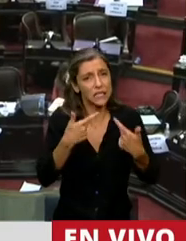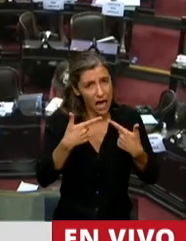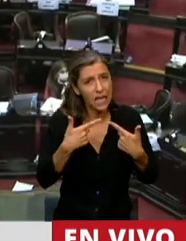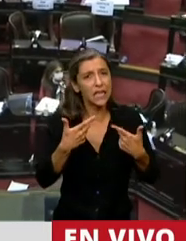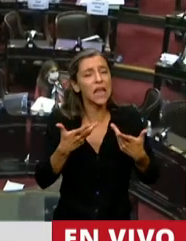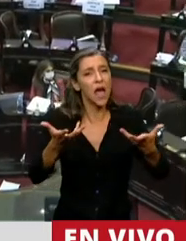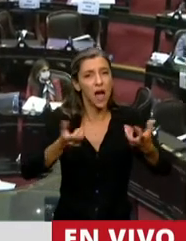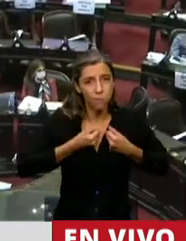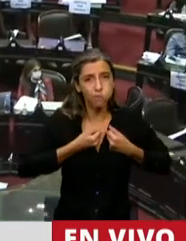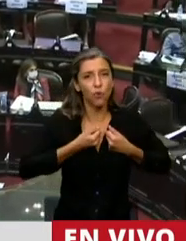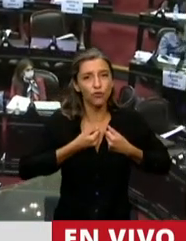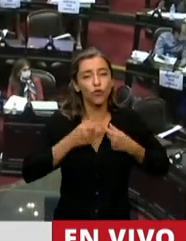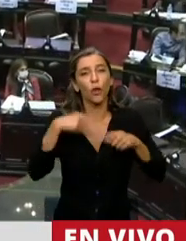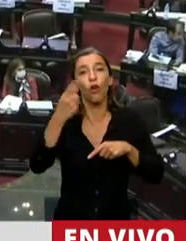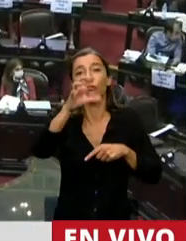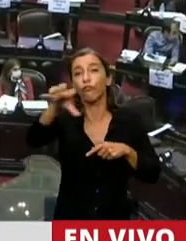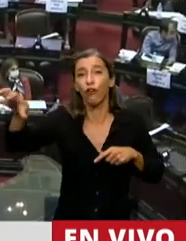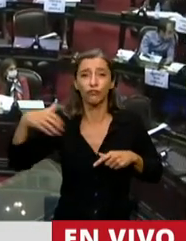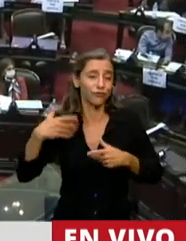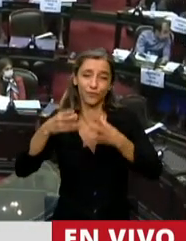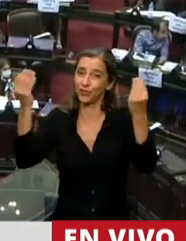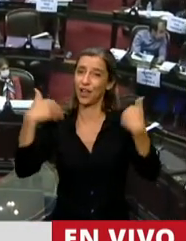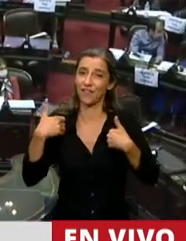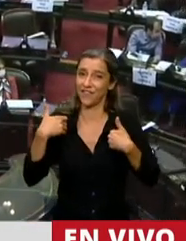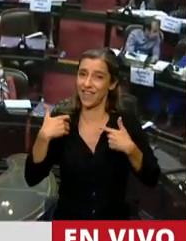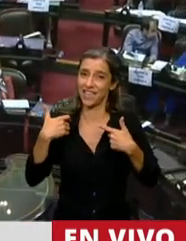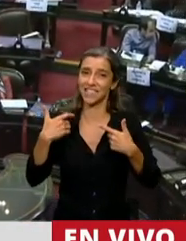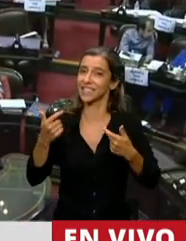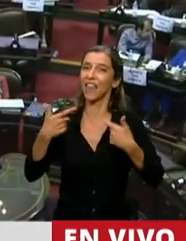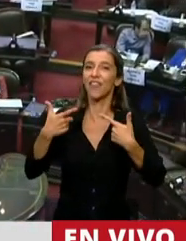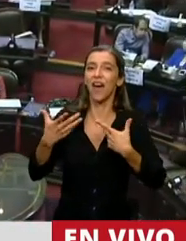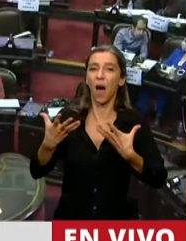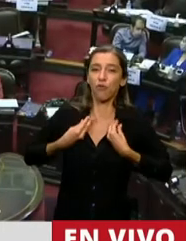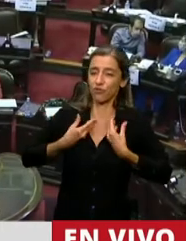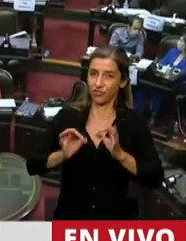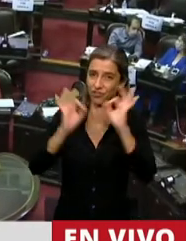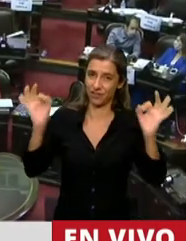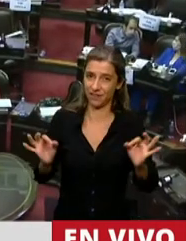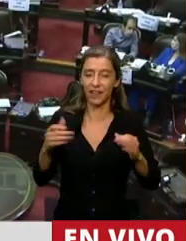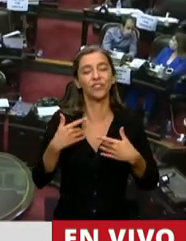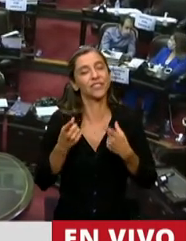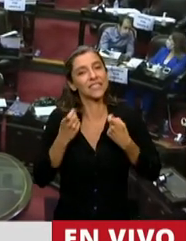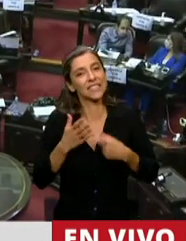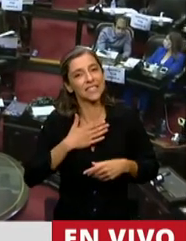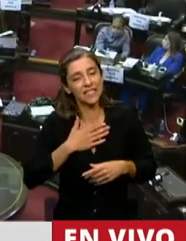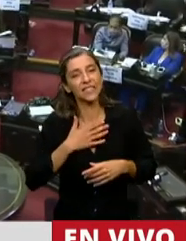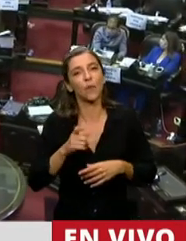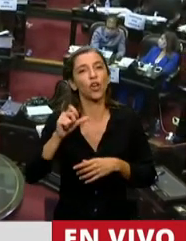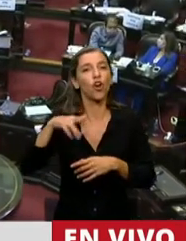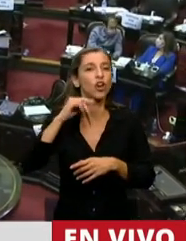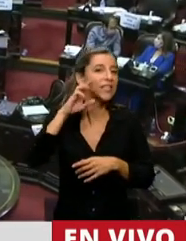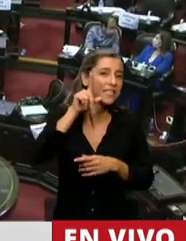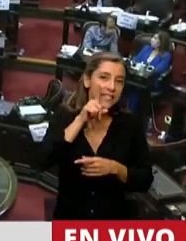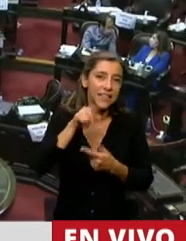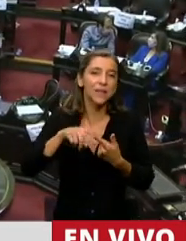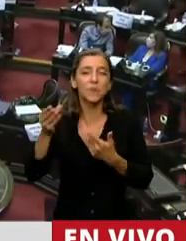y expansión que no siempre nos dan los organismos de ciencia y técnica en el país. Necesitamos que el CONICET y el Ministerio vean esas